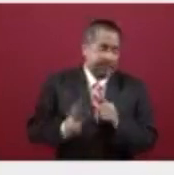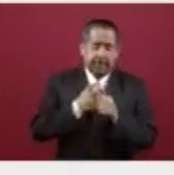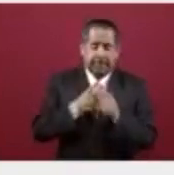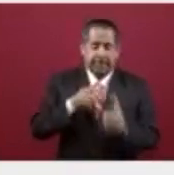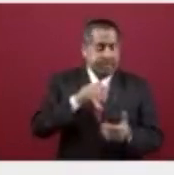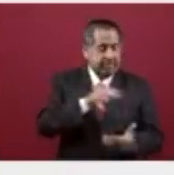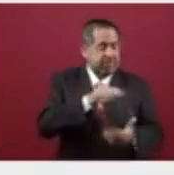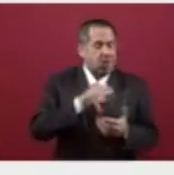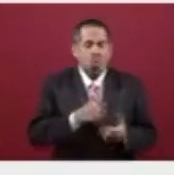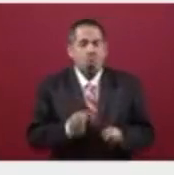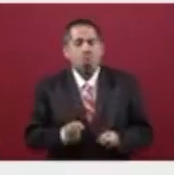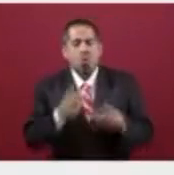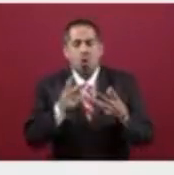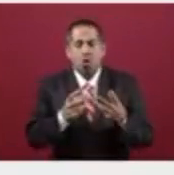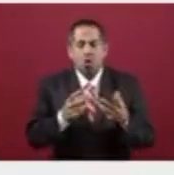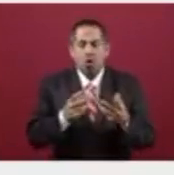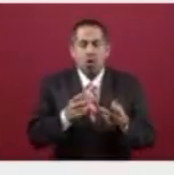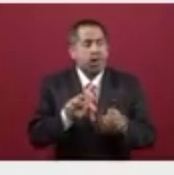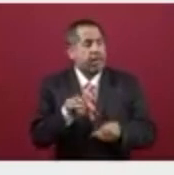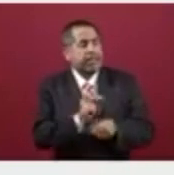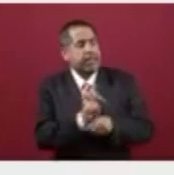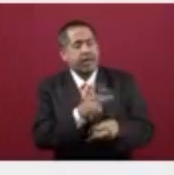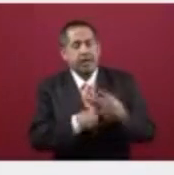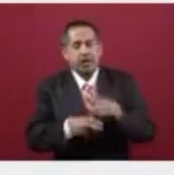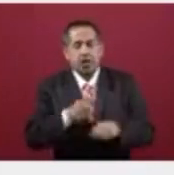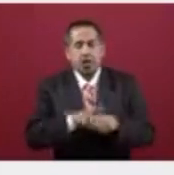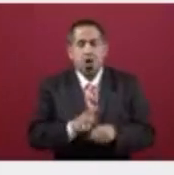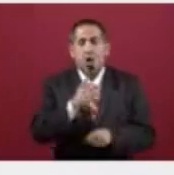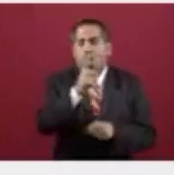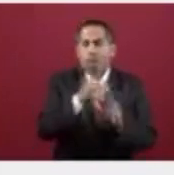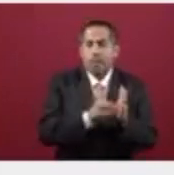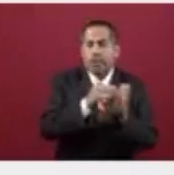de una producción diaria de alrededor de